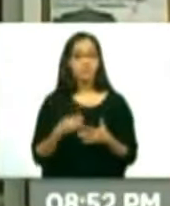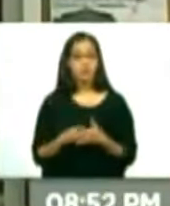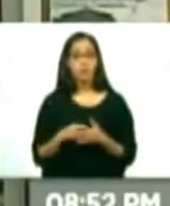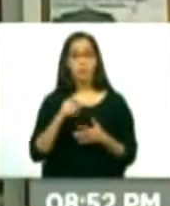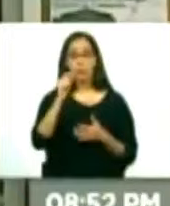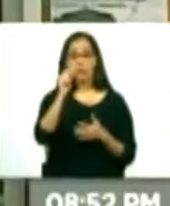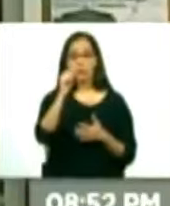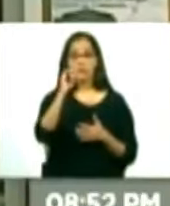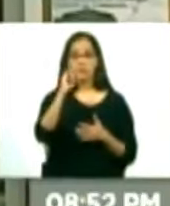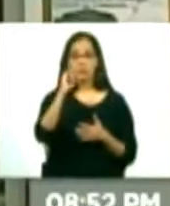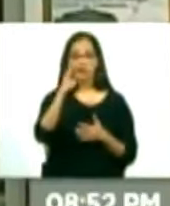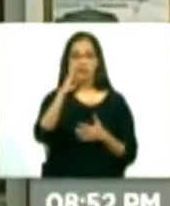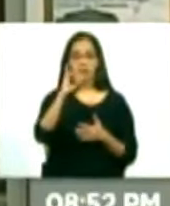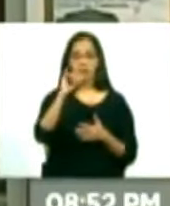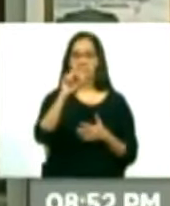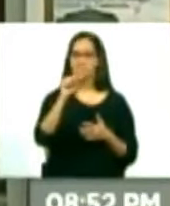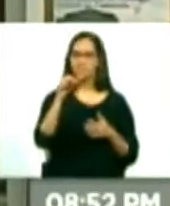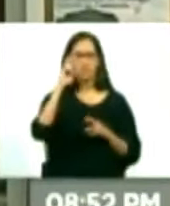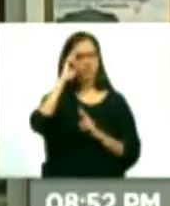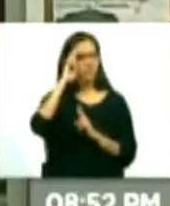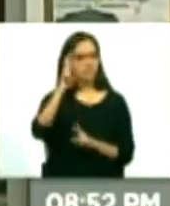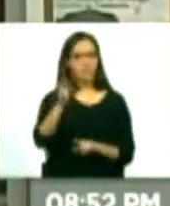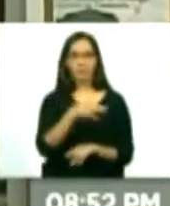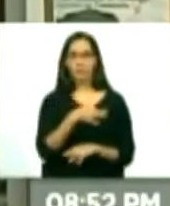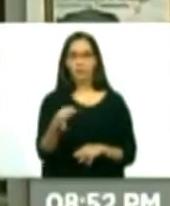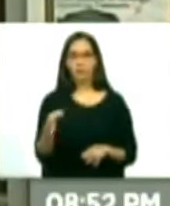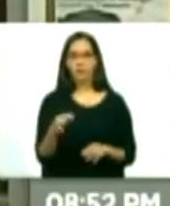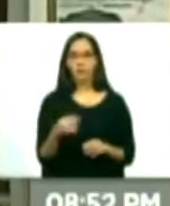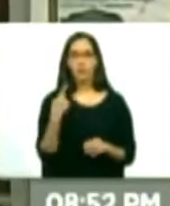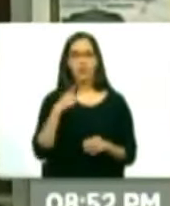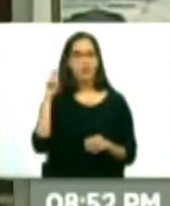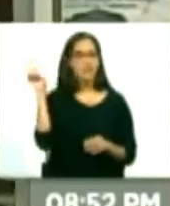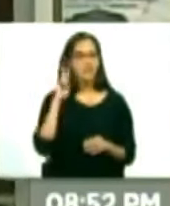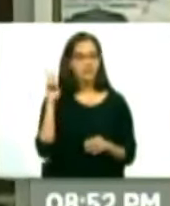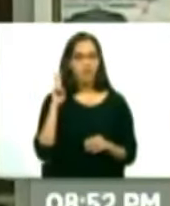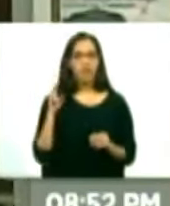Tibisay Lucena, un respeto extraordinario. Creo que es una de las venezolanas,